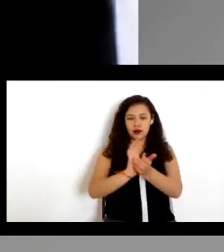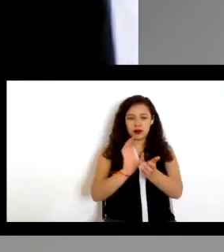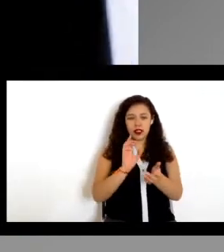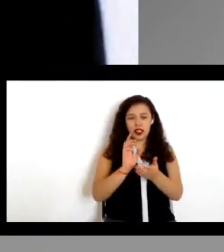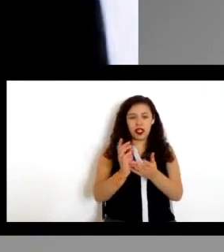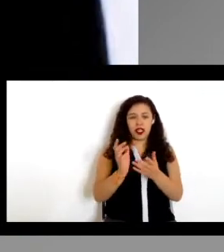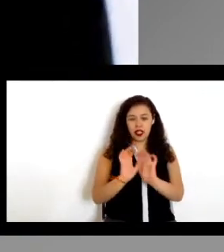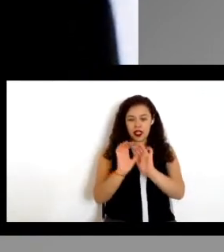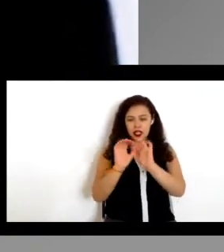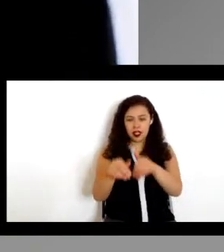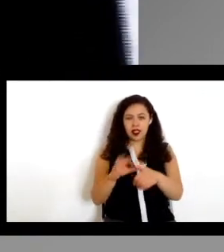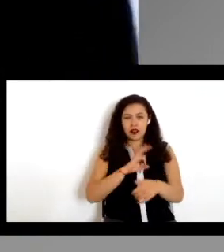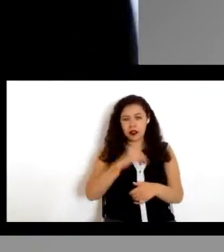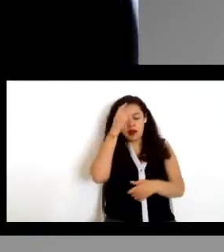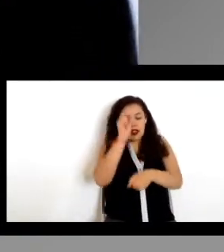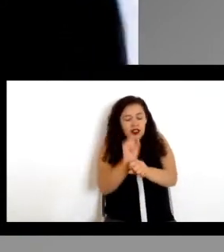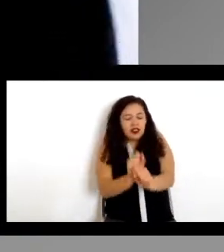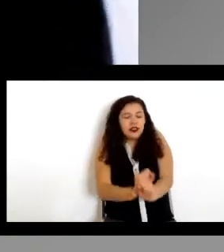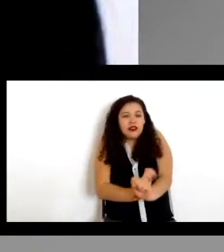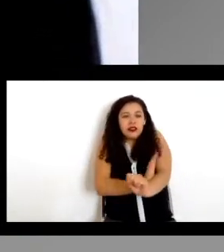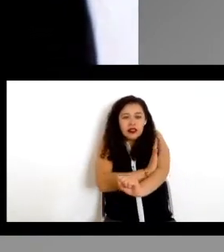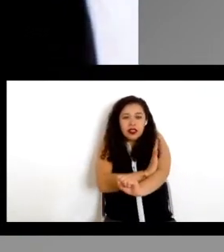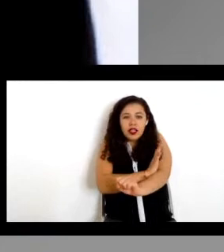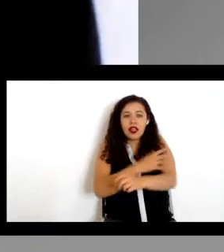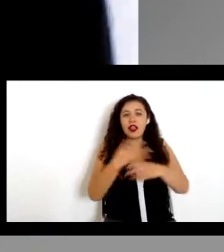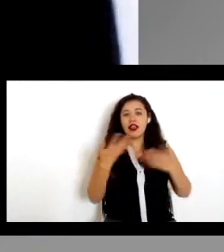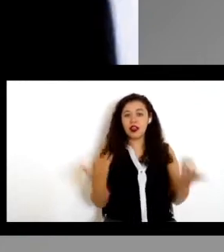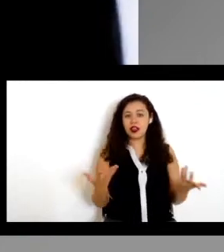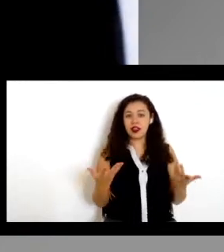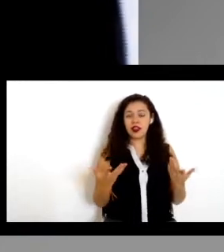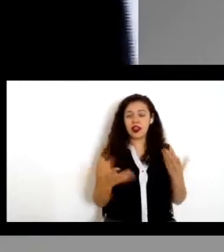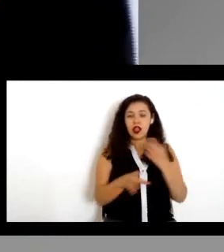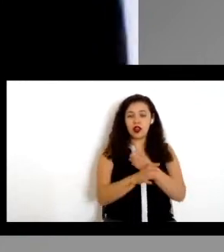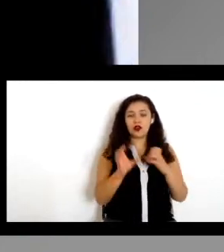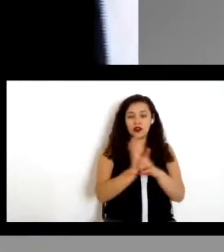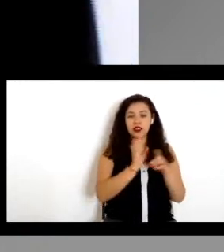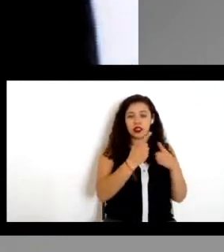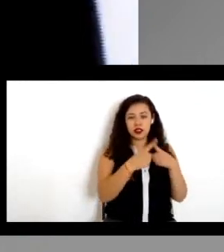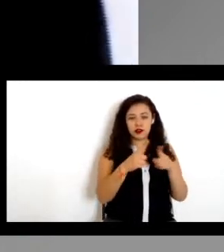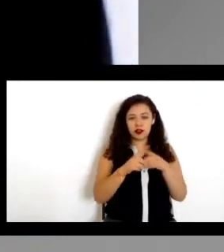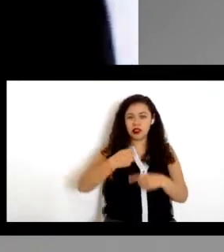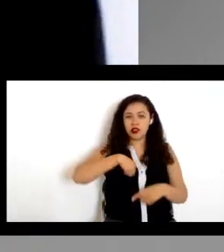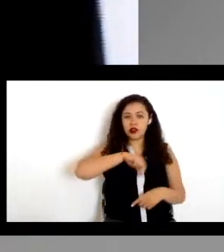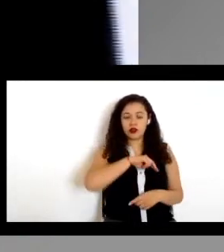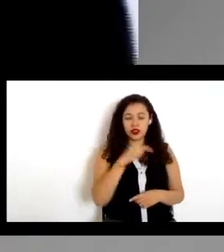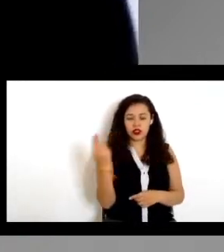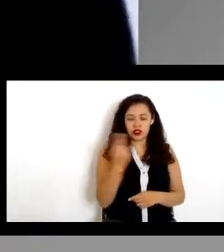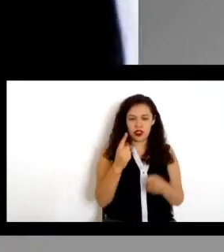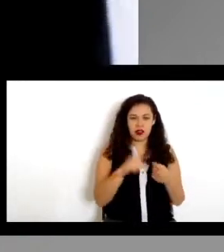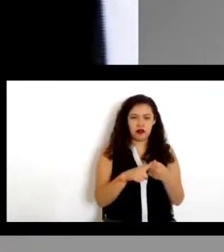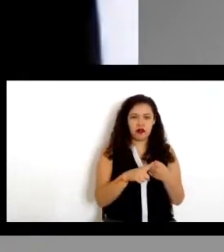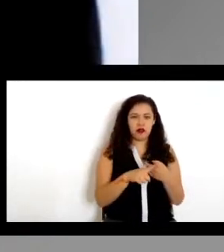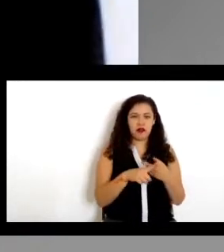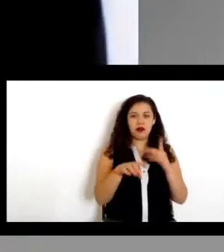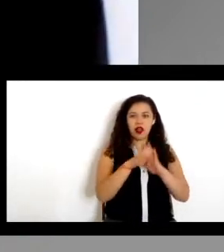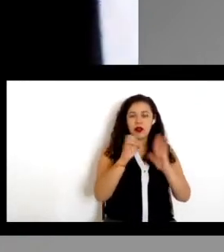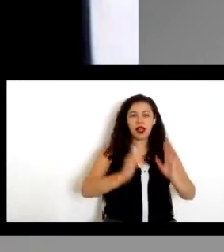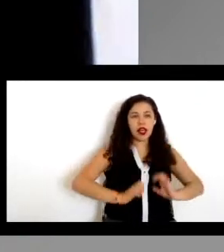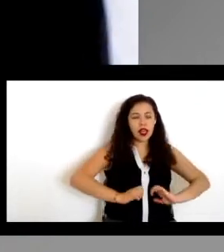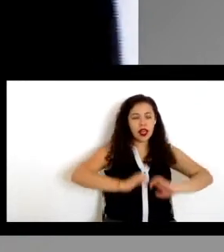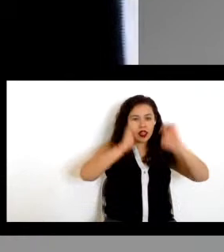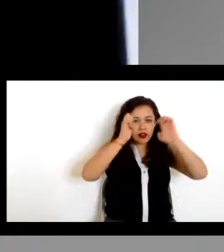sensibilidad de que hay diferentes cosas que requerimos, por ejemplo, la infraestructura, la